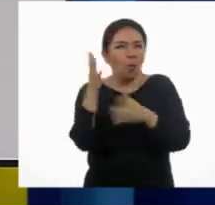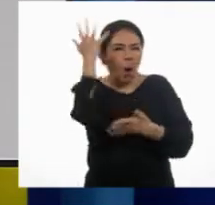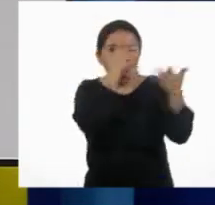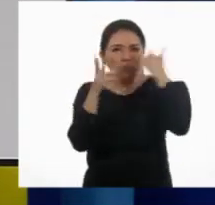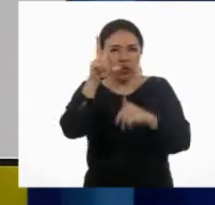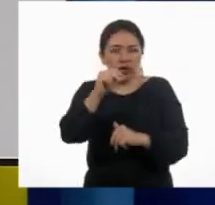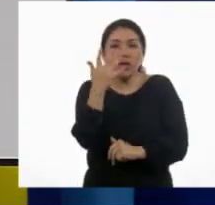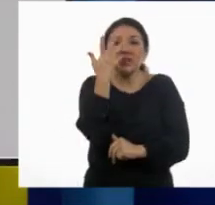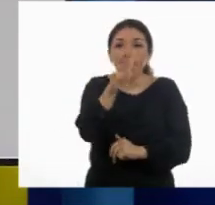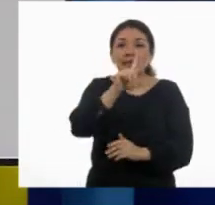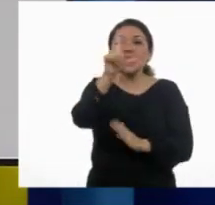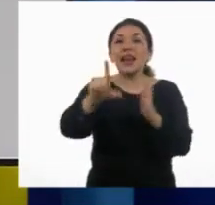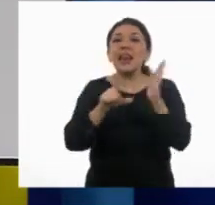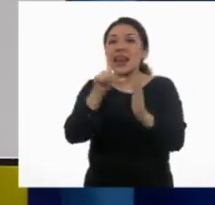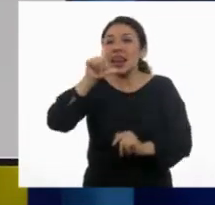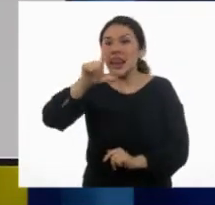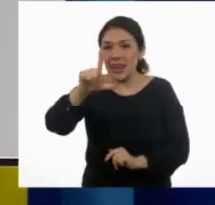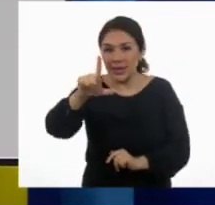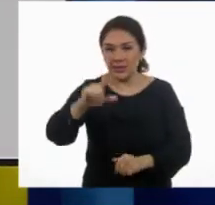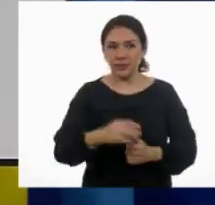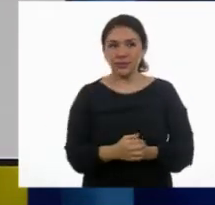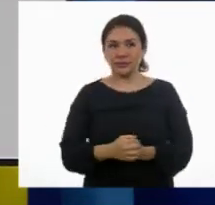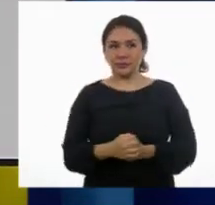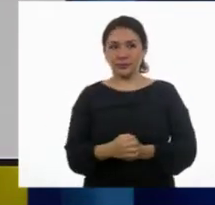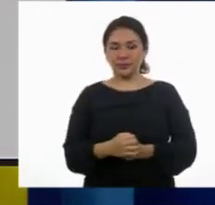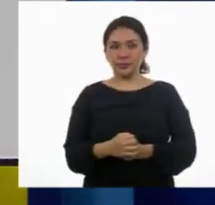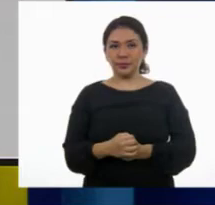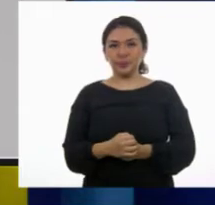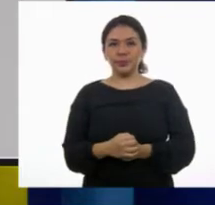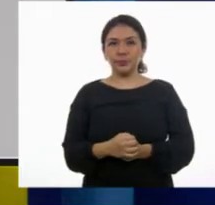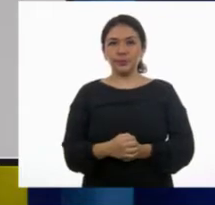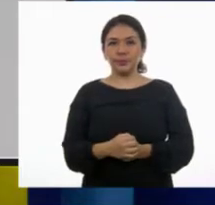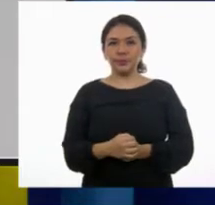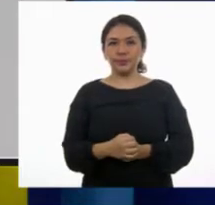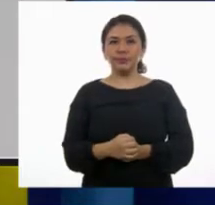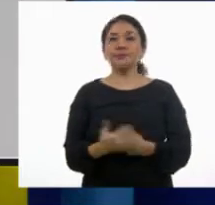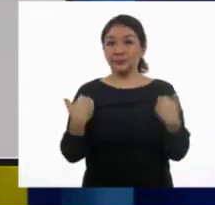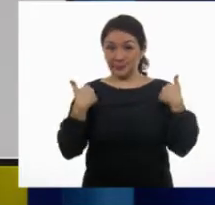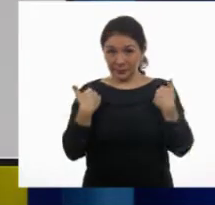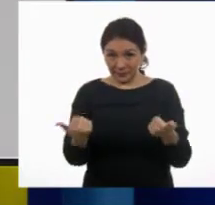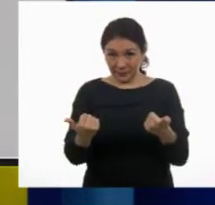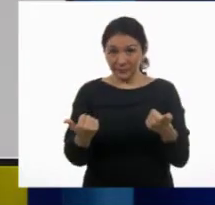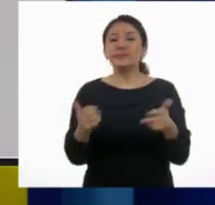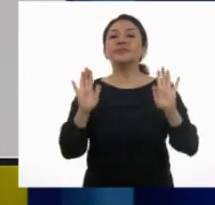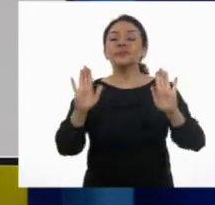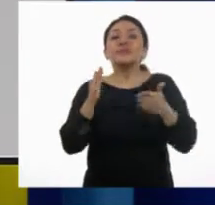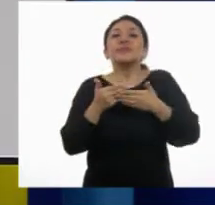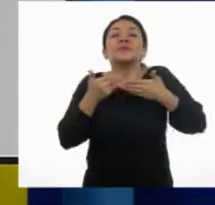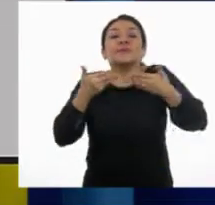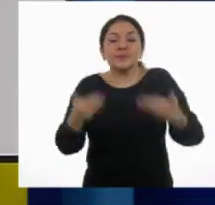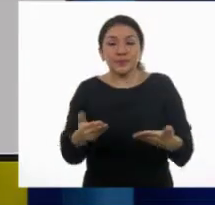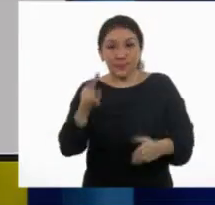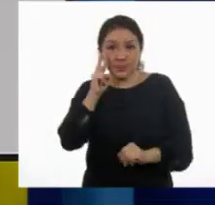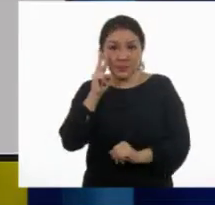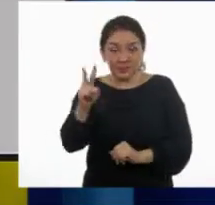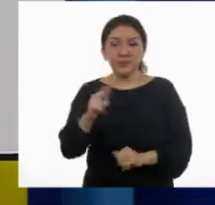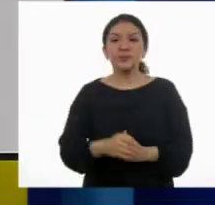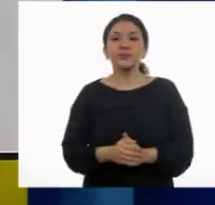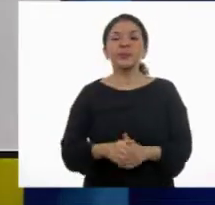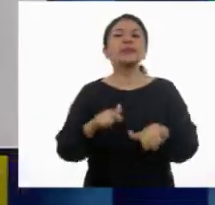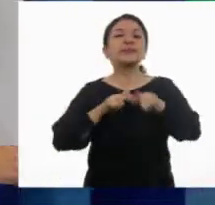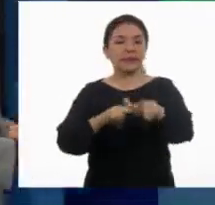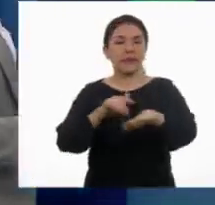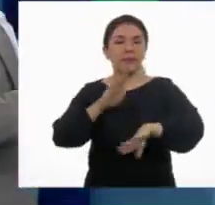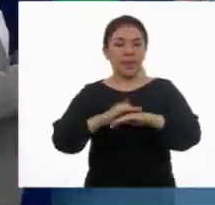confundamos. Entonces tenemos 10 litros. ¿Está claro? Ahora sí, vamos a